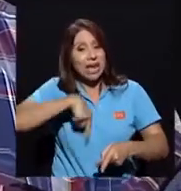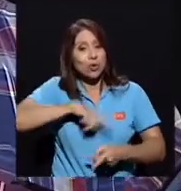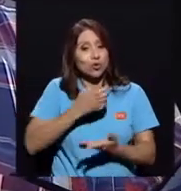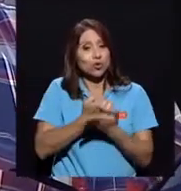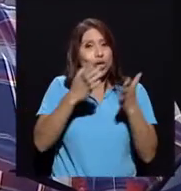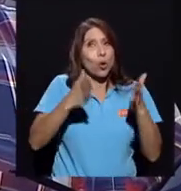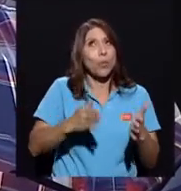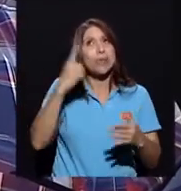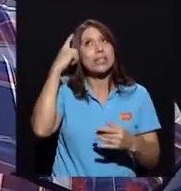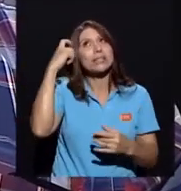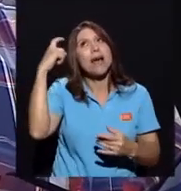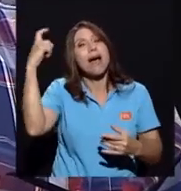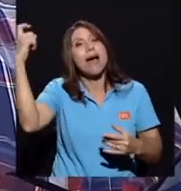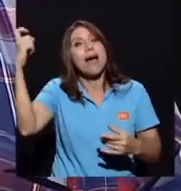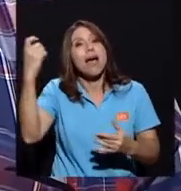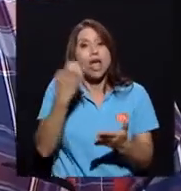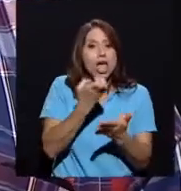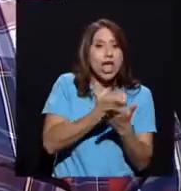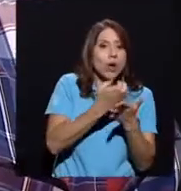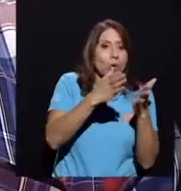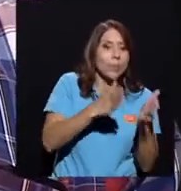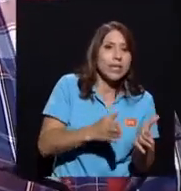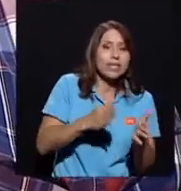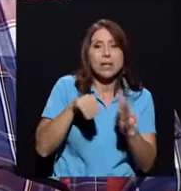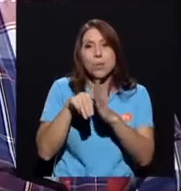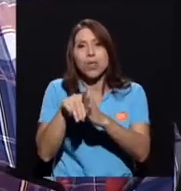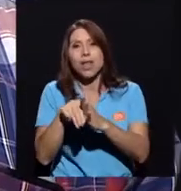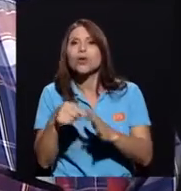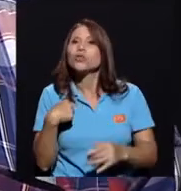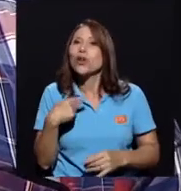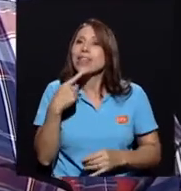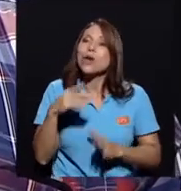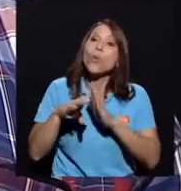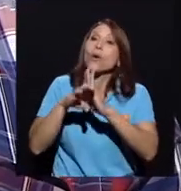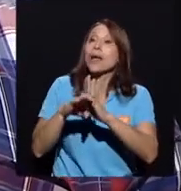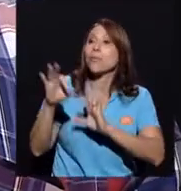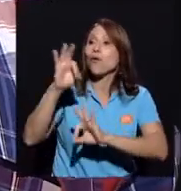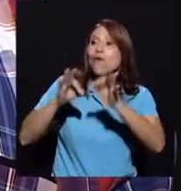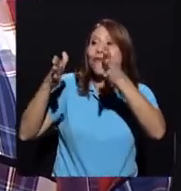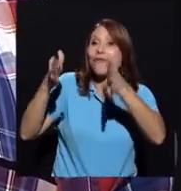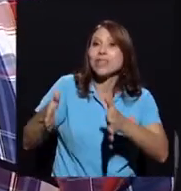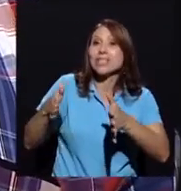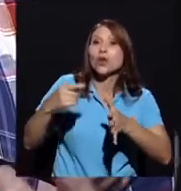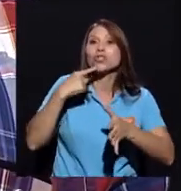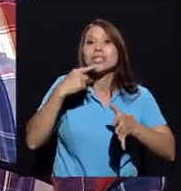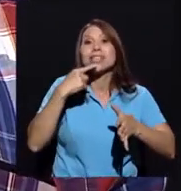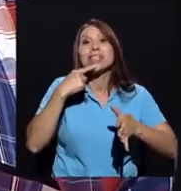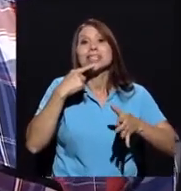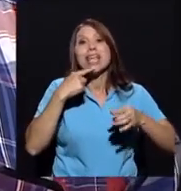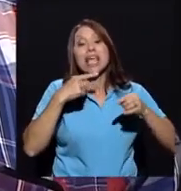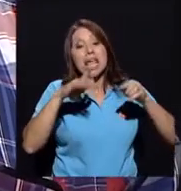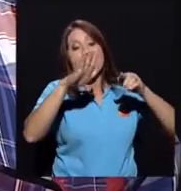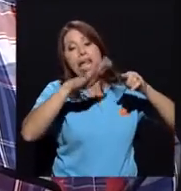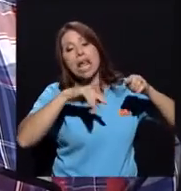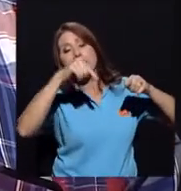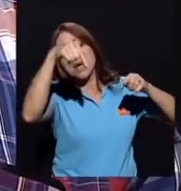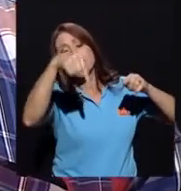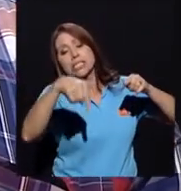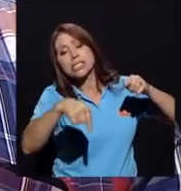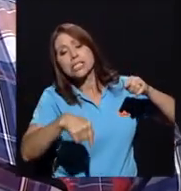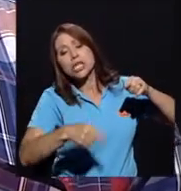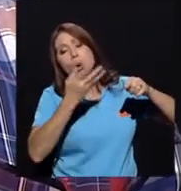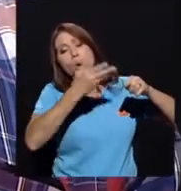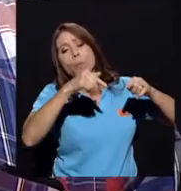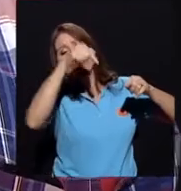y más y yo siempre les digo bueno miren eso es como cuando los físicos nos dicen en el vacío un objeto que a 9.8 metros por segundo al cuadrado